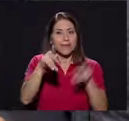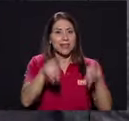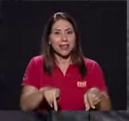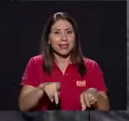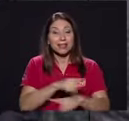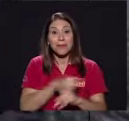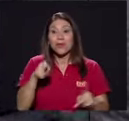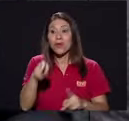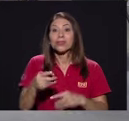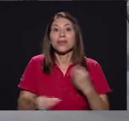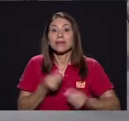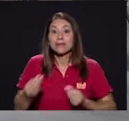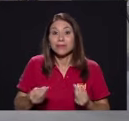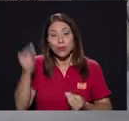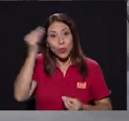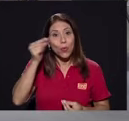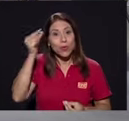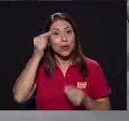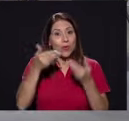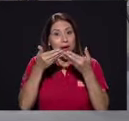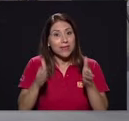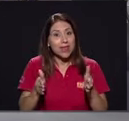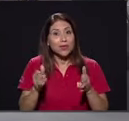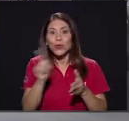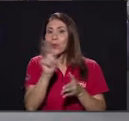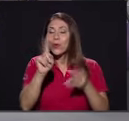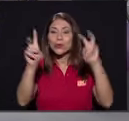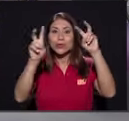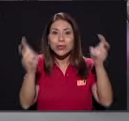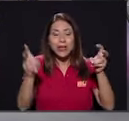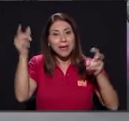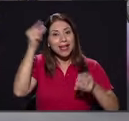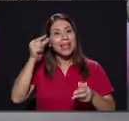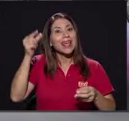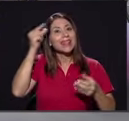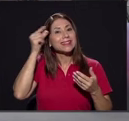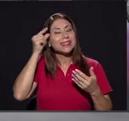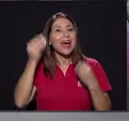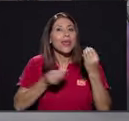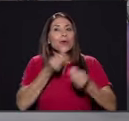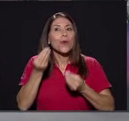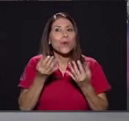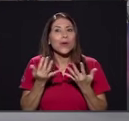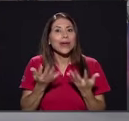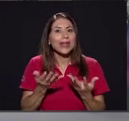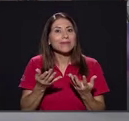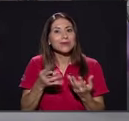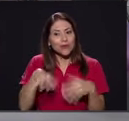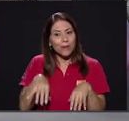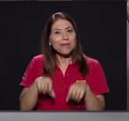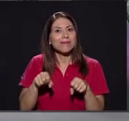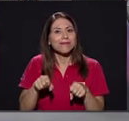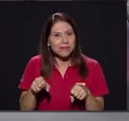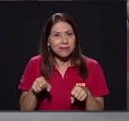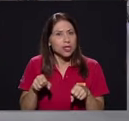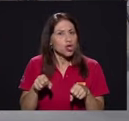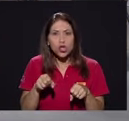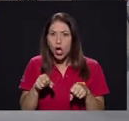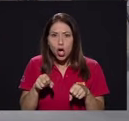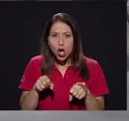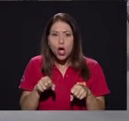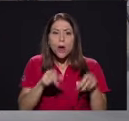Pero esto no es menor, porque el gobierno abierto no es un tema que el Estado hace a mí la pega, como decimos en Chile. No, el